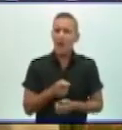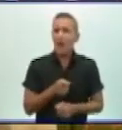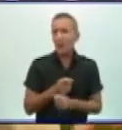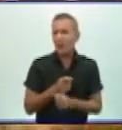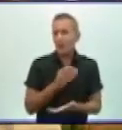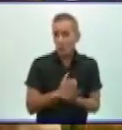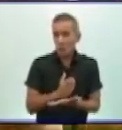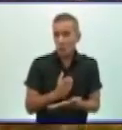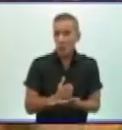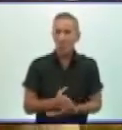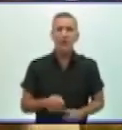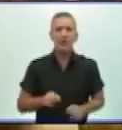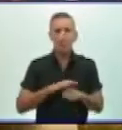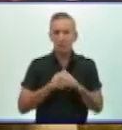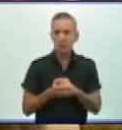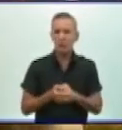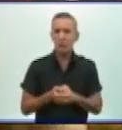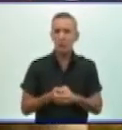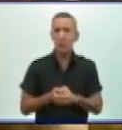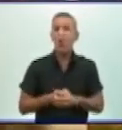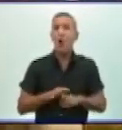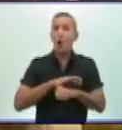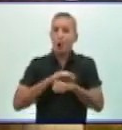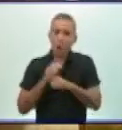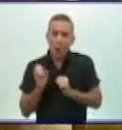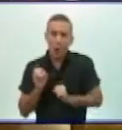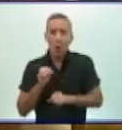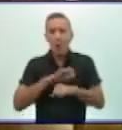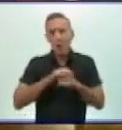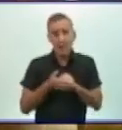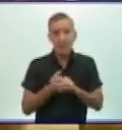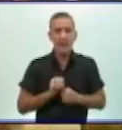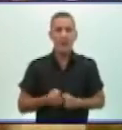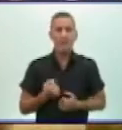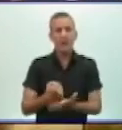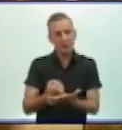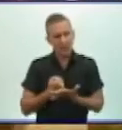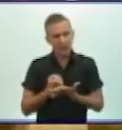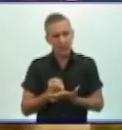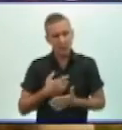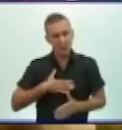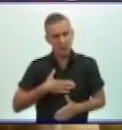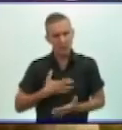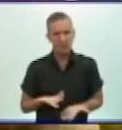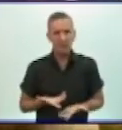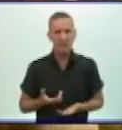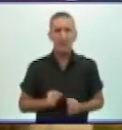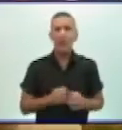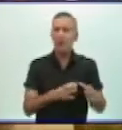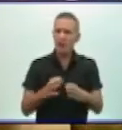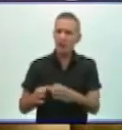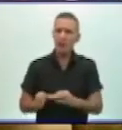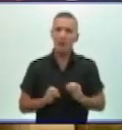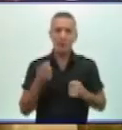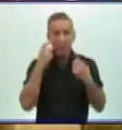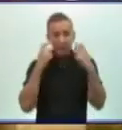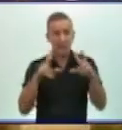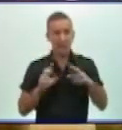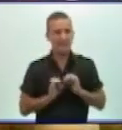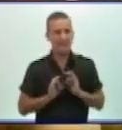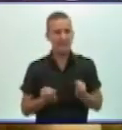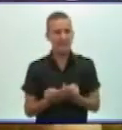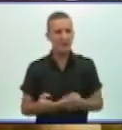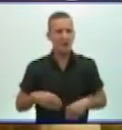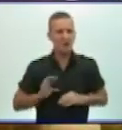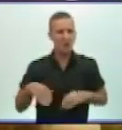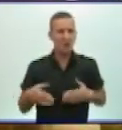son más pequeños o mis hermanos para contribuir con la mía. O sea, en este sentido, la organización de la vida en la familia y cómo ellos